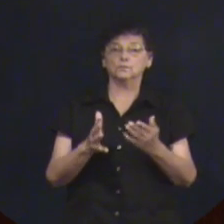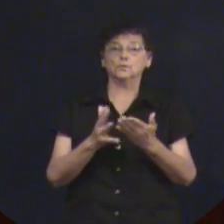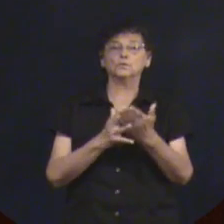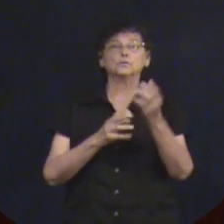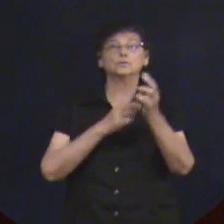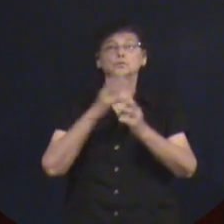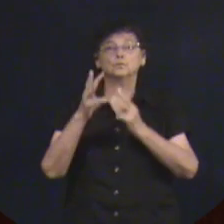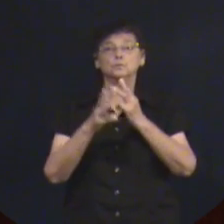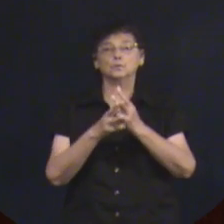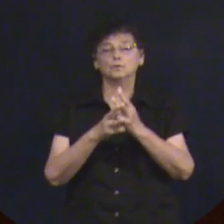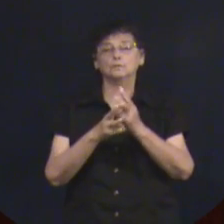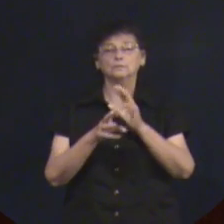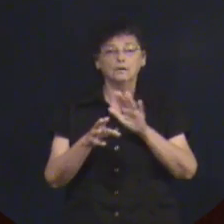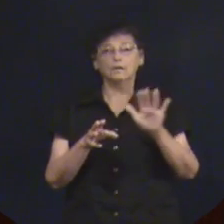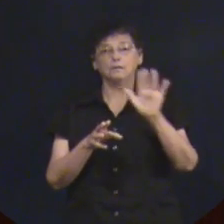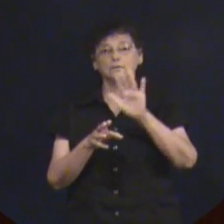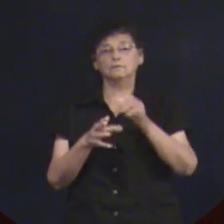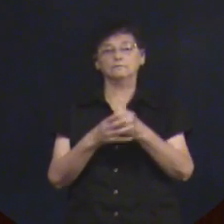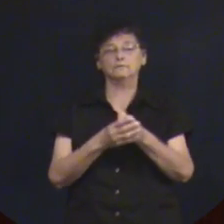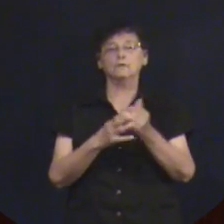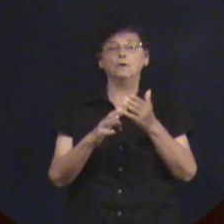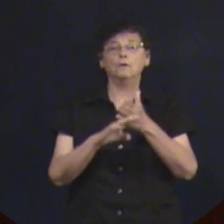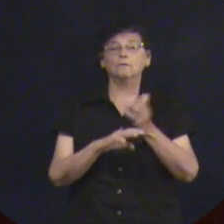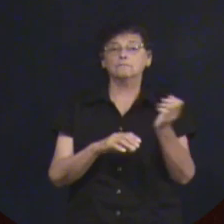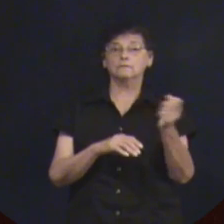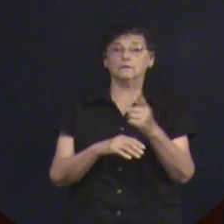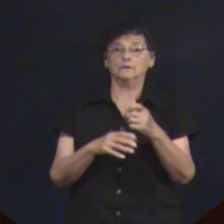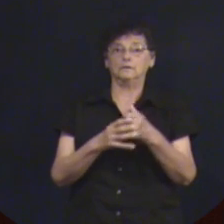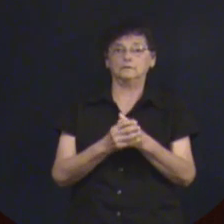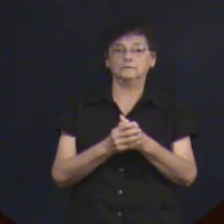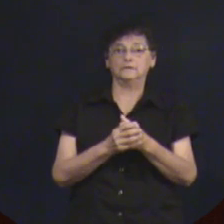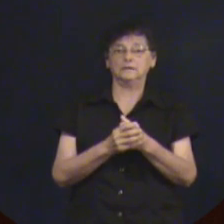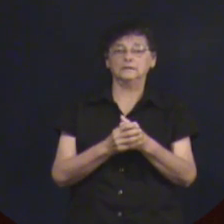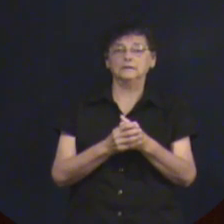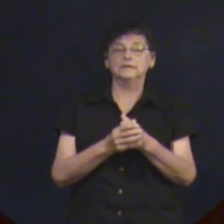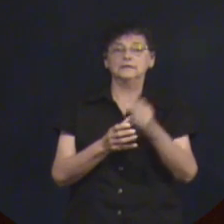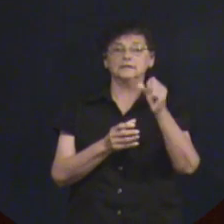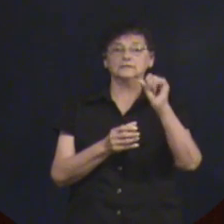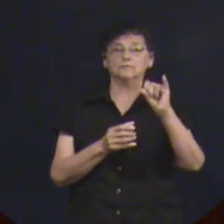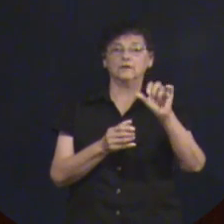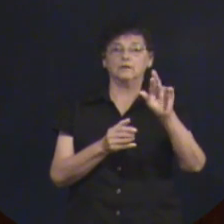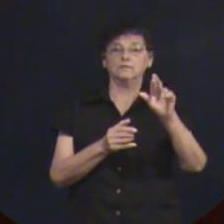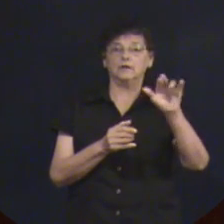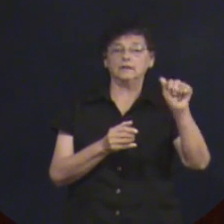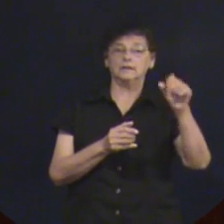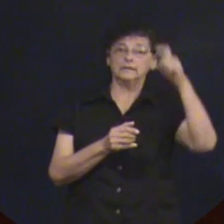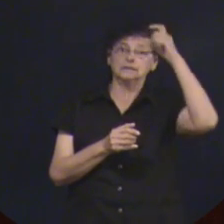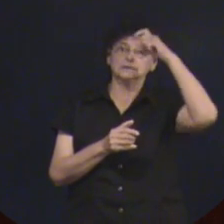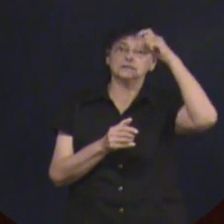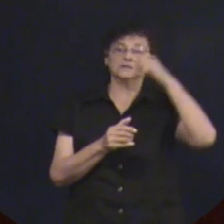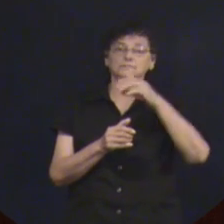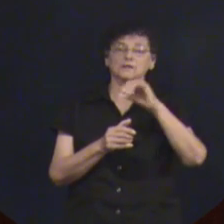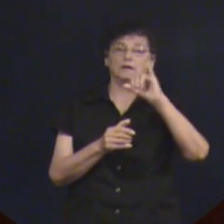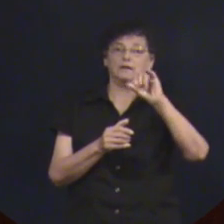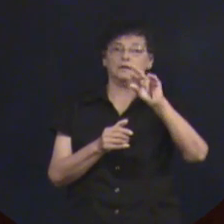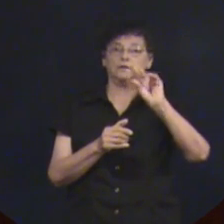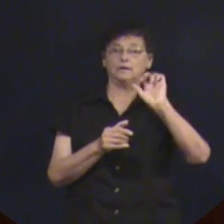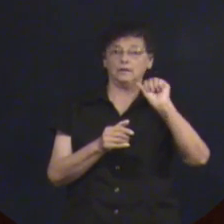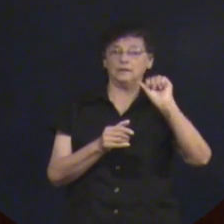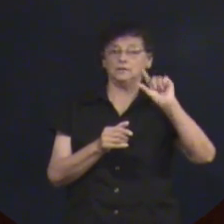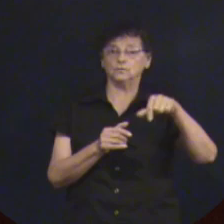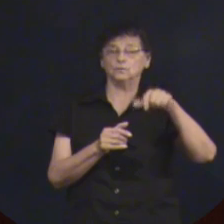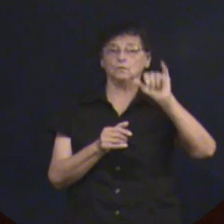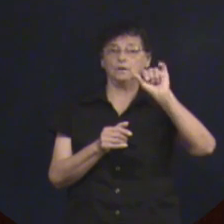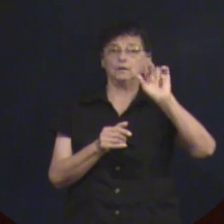del mundo entero, sobre todo en Siria, Egipto, Irak,